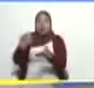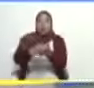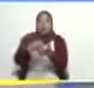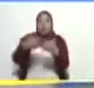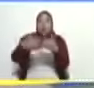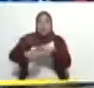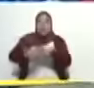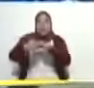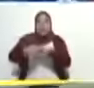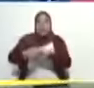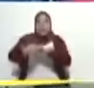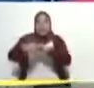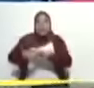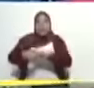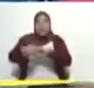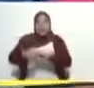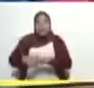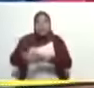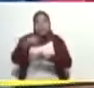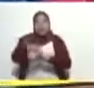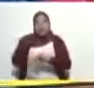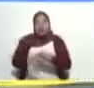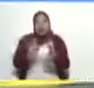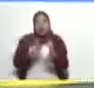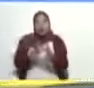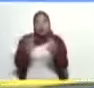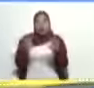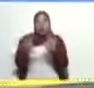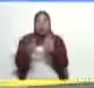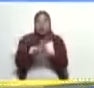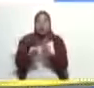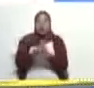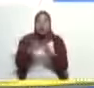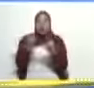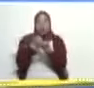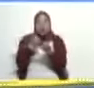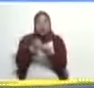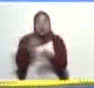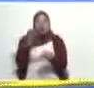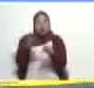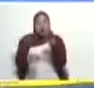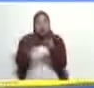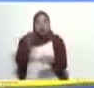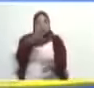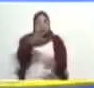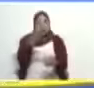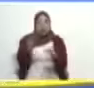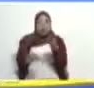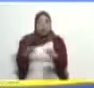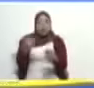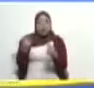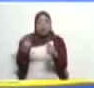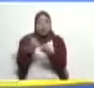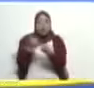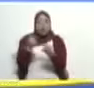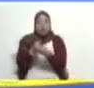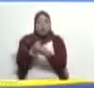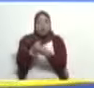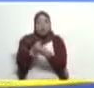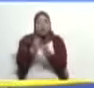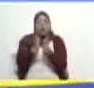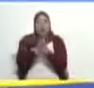David. Y con esta nueva ley, que es una ley que viene a ser justicia, justicia tributaria. Delcy Rodríguez,